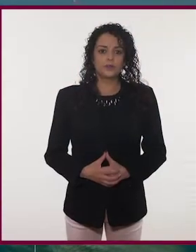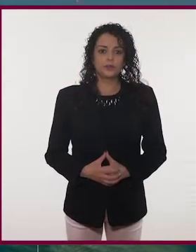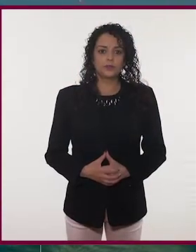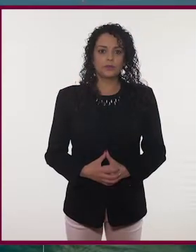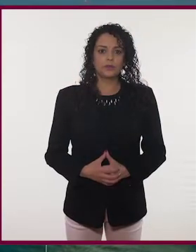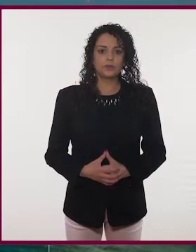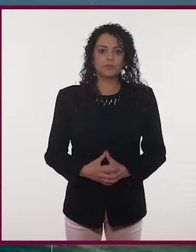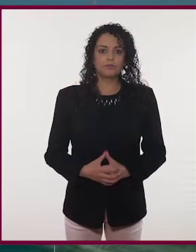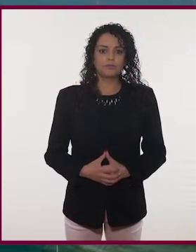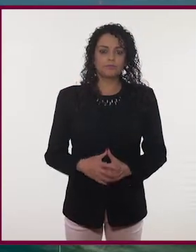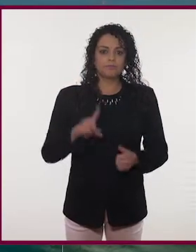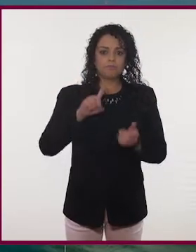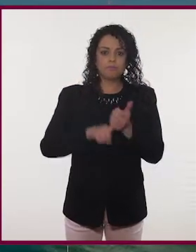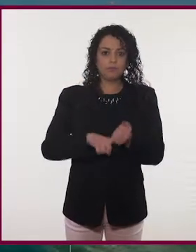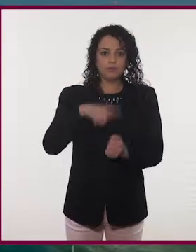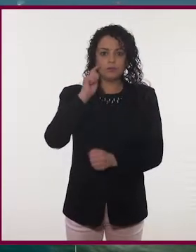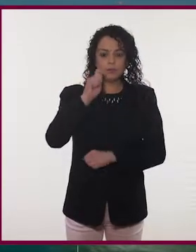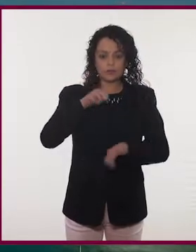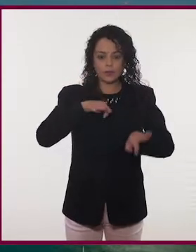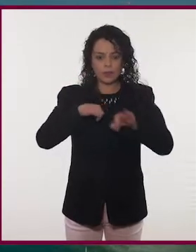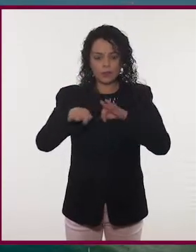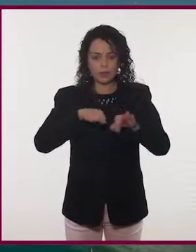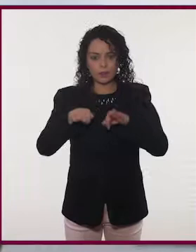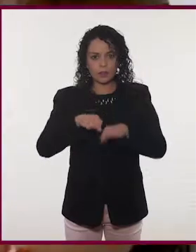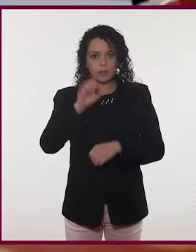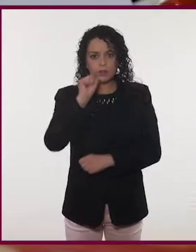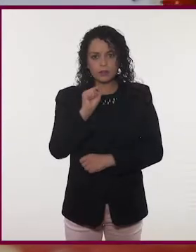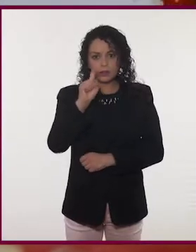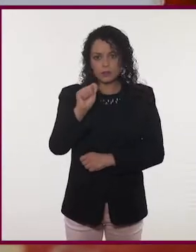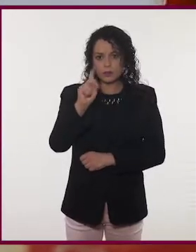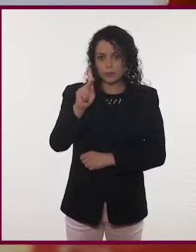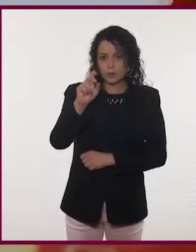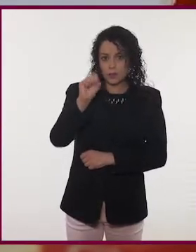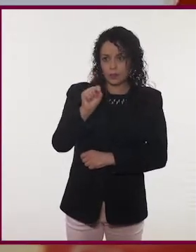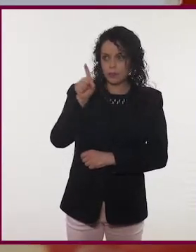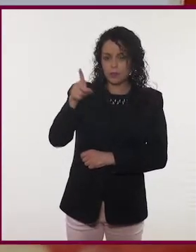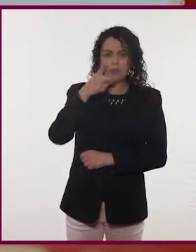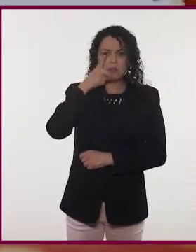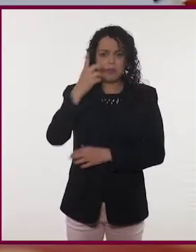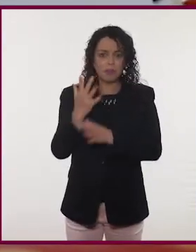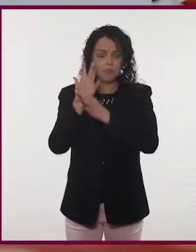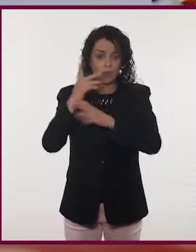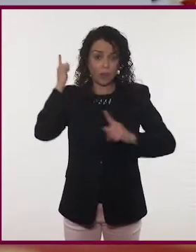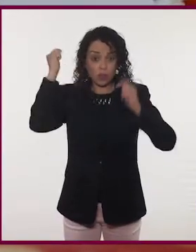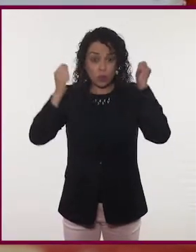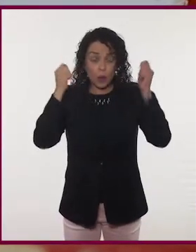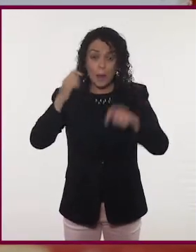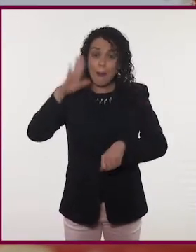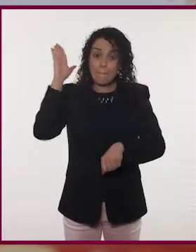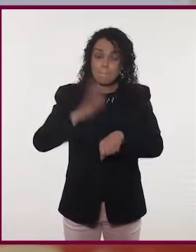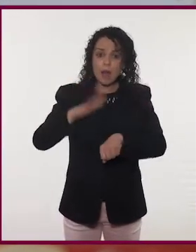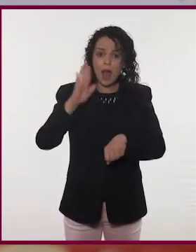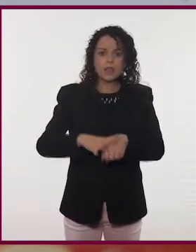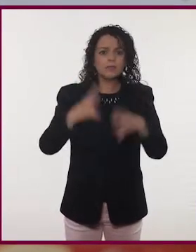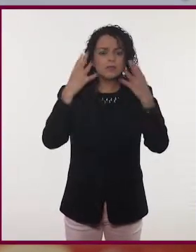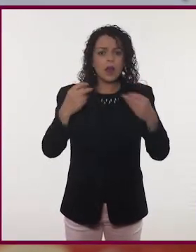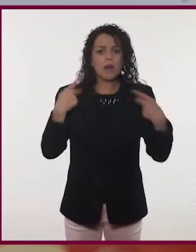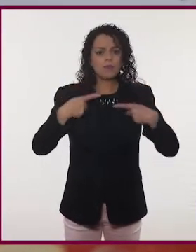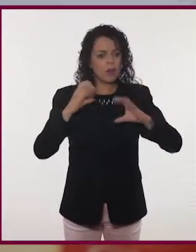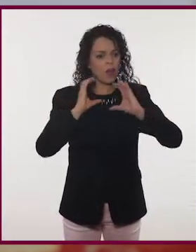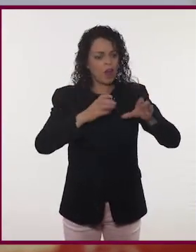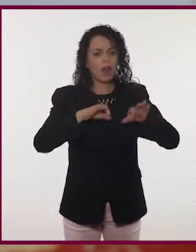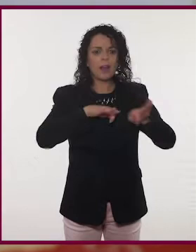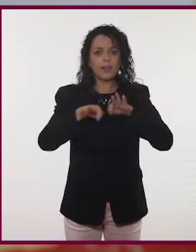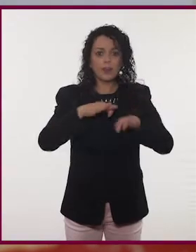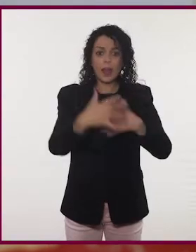De acuerdo con el Observatorio Laboral de la Secretaría del Trabajo, el turismo es el sector con la mayor cantidad de personas empleadas de